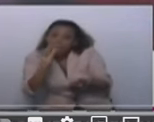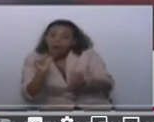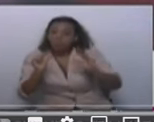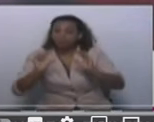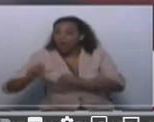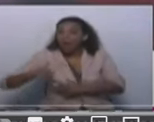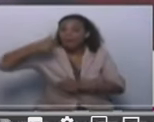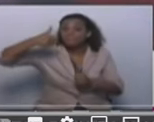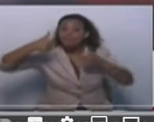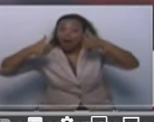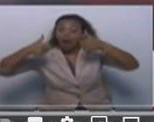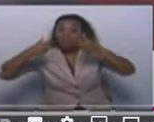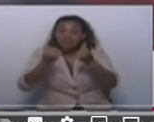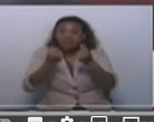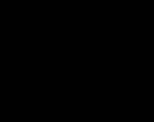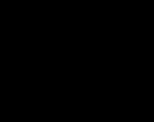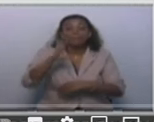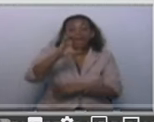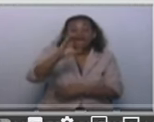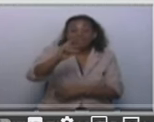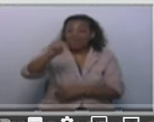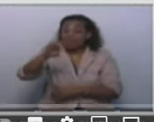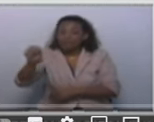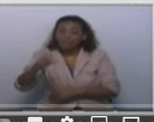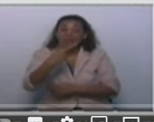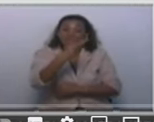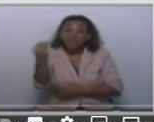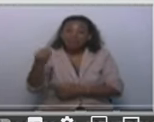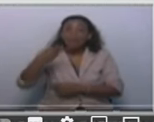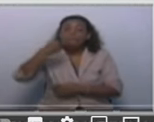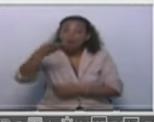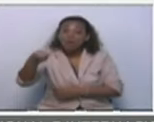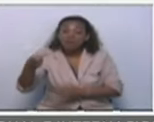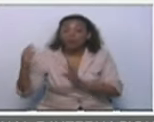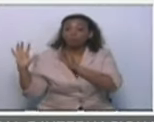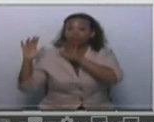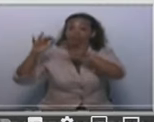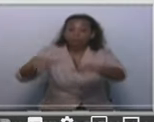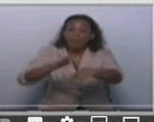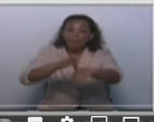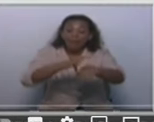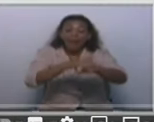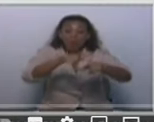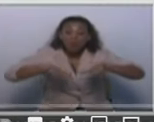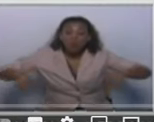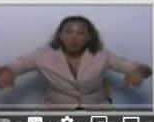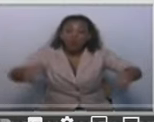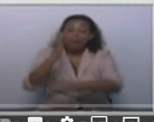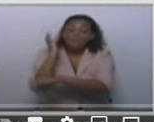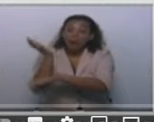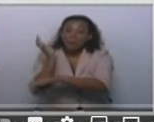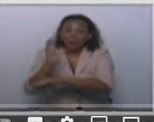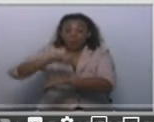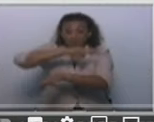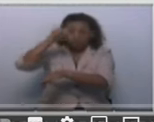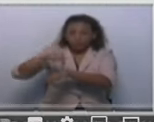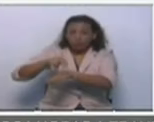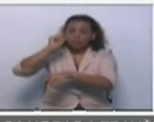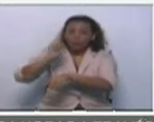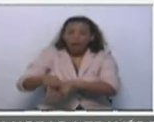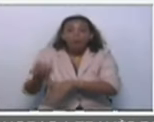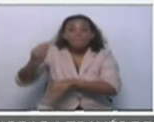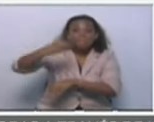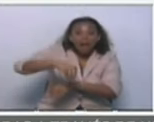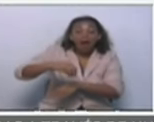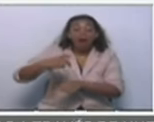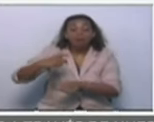alto nivel de inversión nacional. Más de 30 partidos políticos acudieron a esta convocatoria realizada por el Parlamento. Presidente, una vez más, el